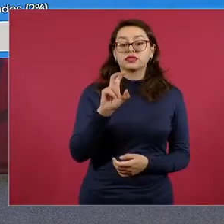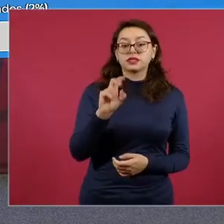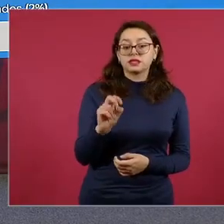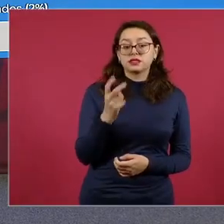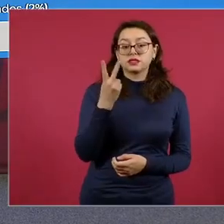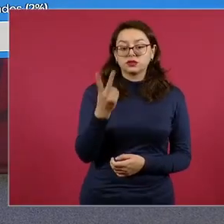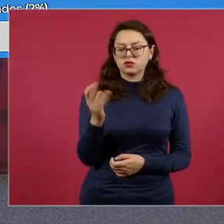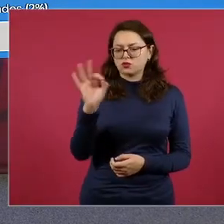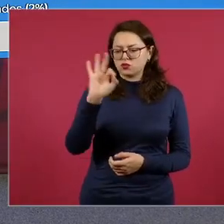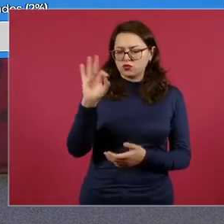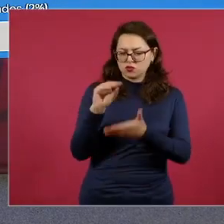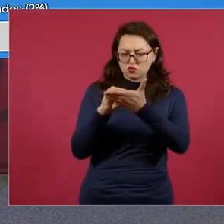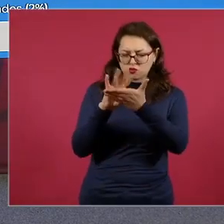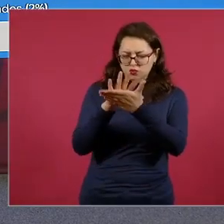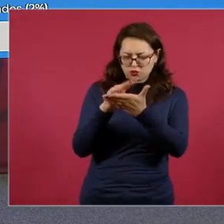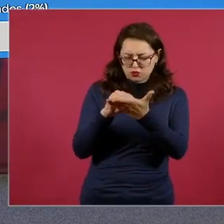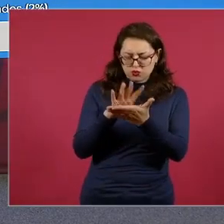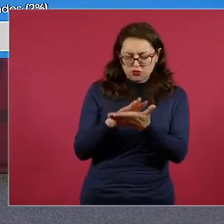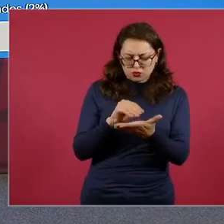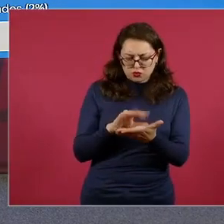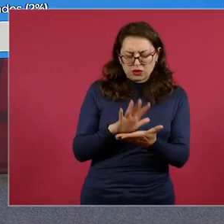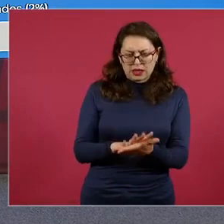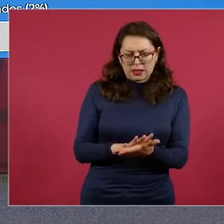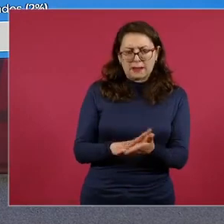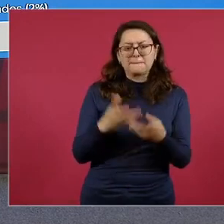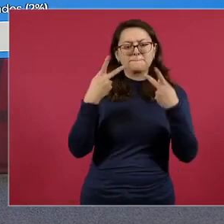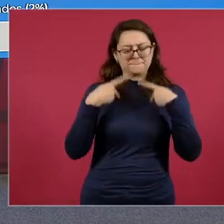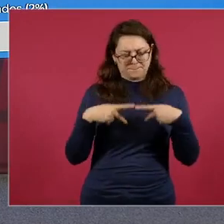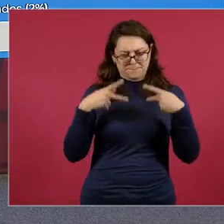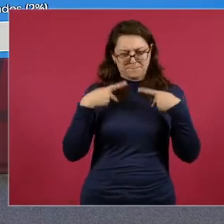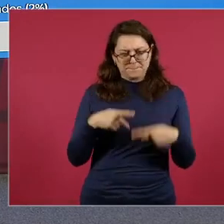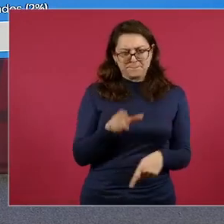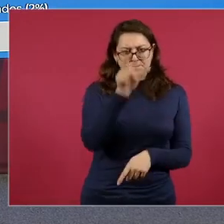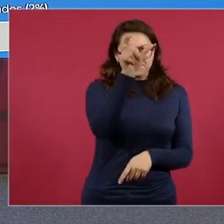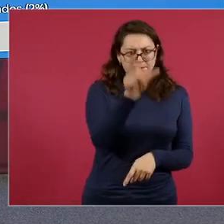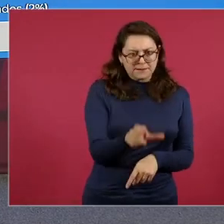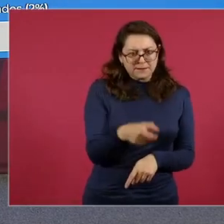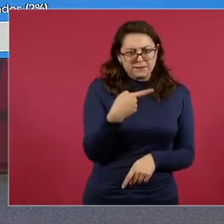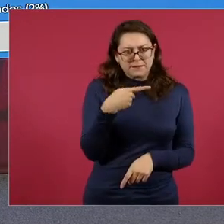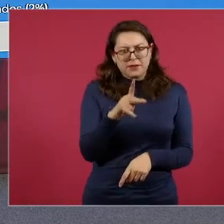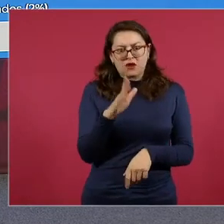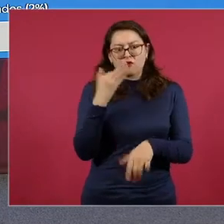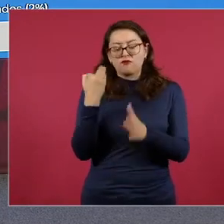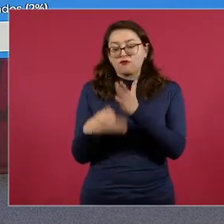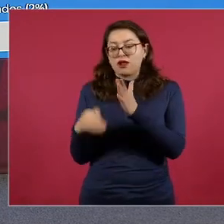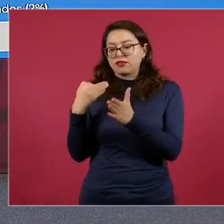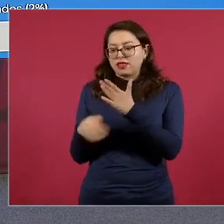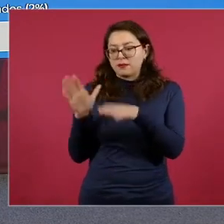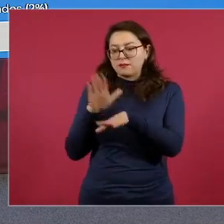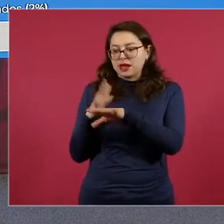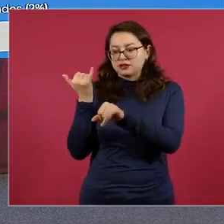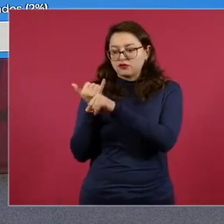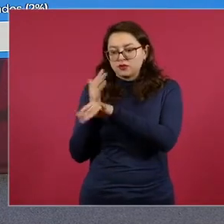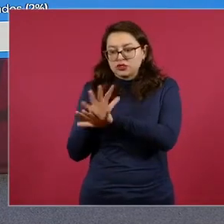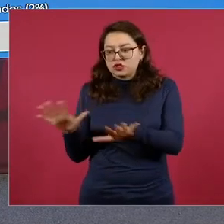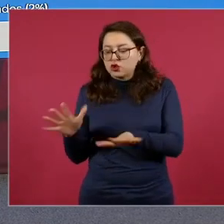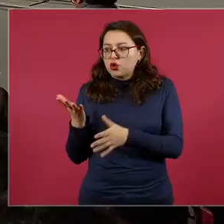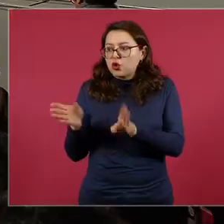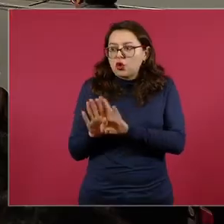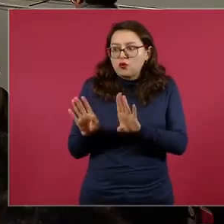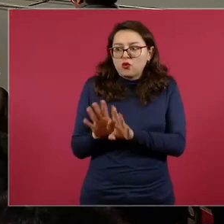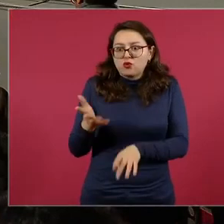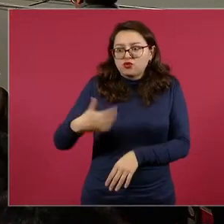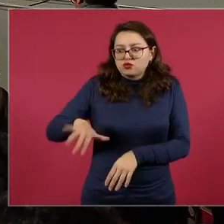de registros, sí, con la persona ya ubicada, pero sin datos suficientes para continuar con estos esfuerzos